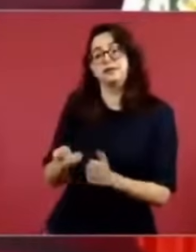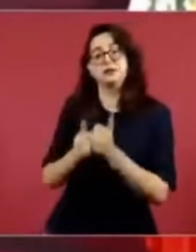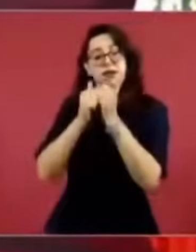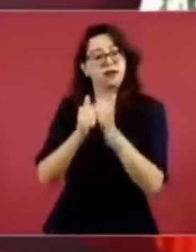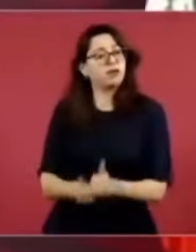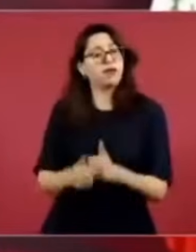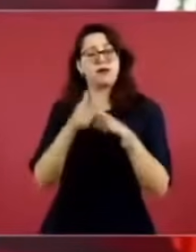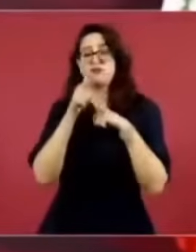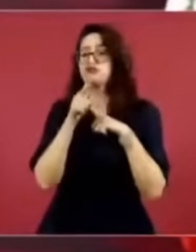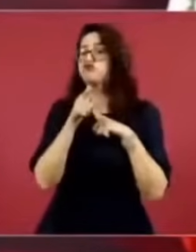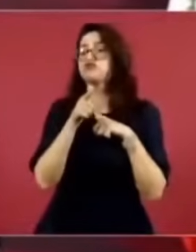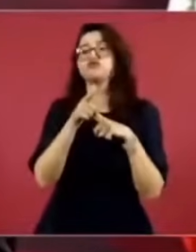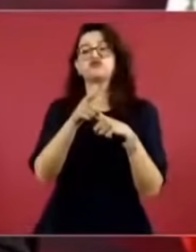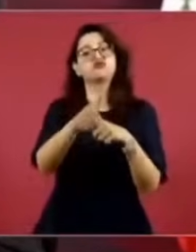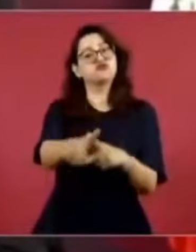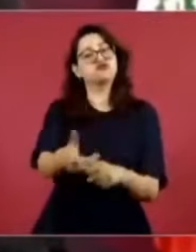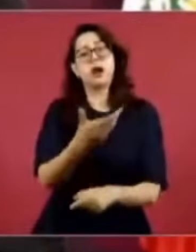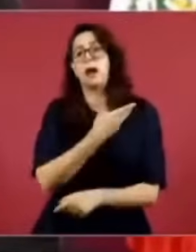porque él era